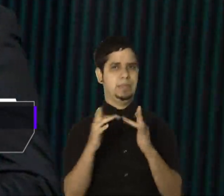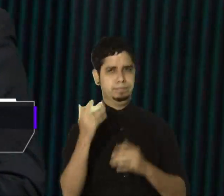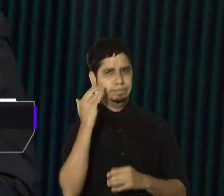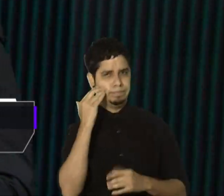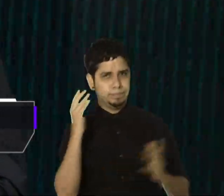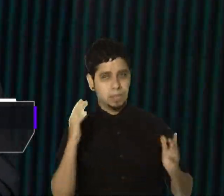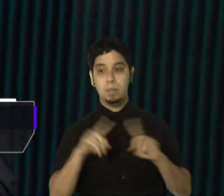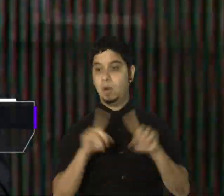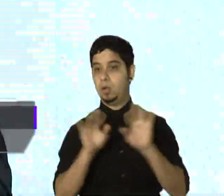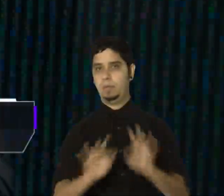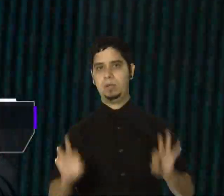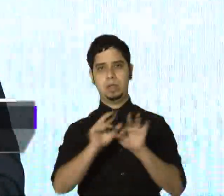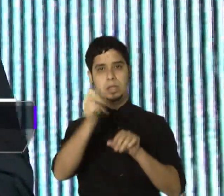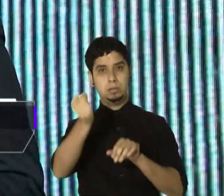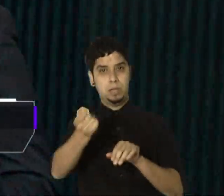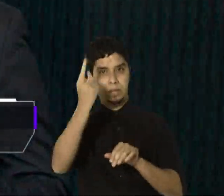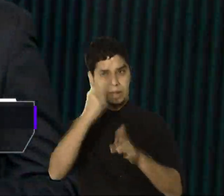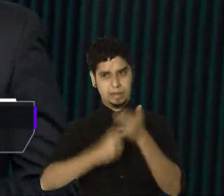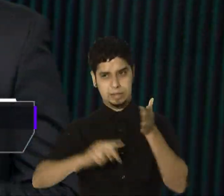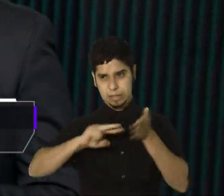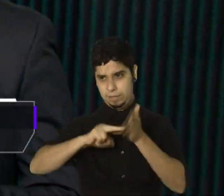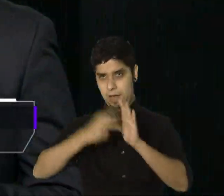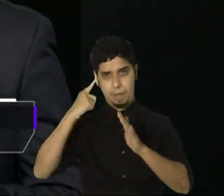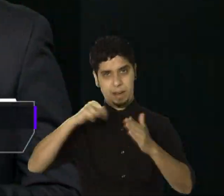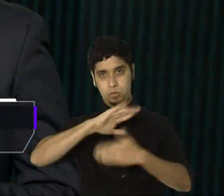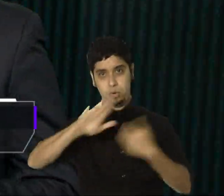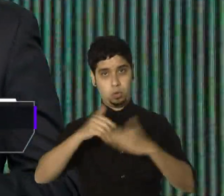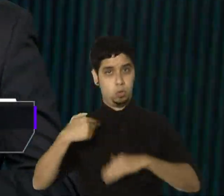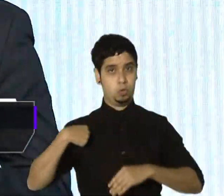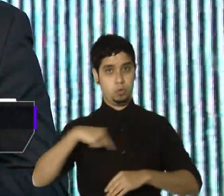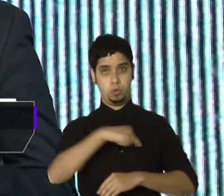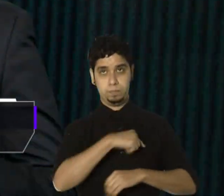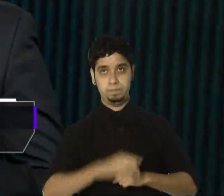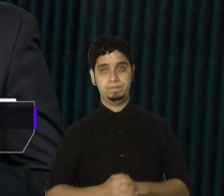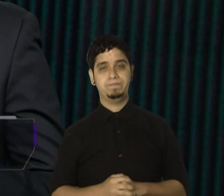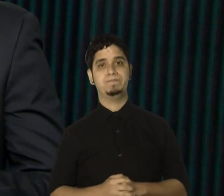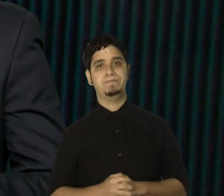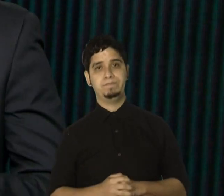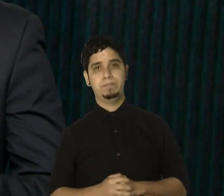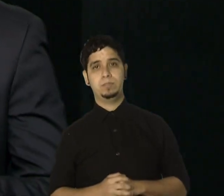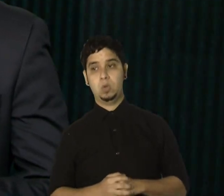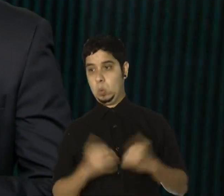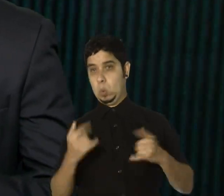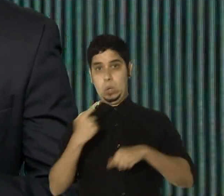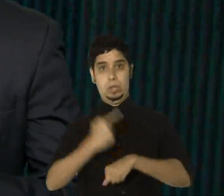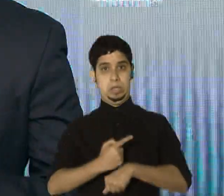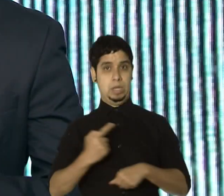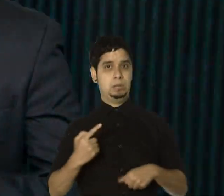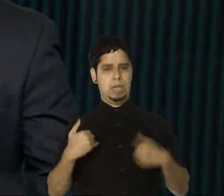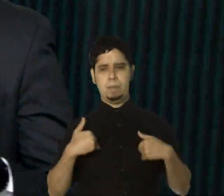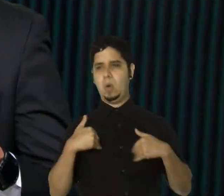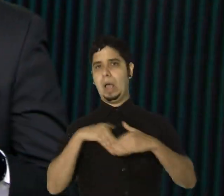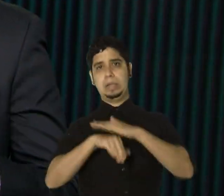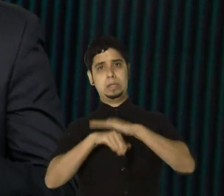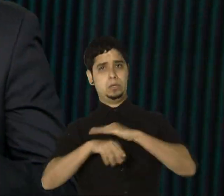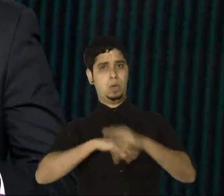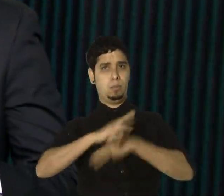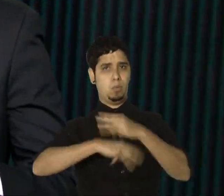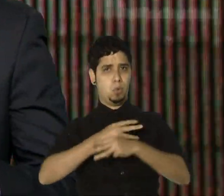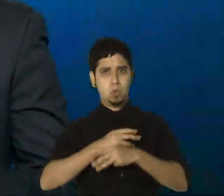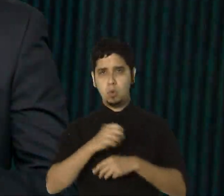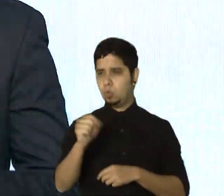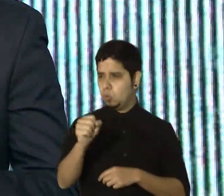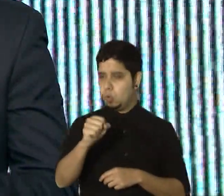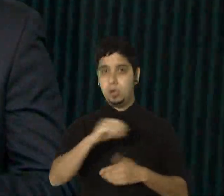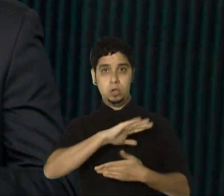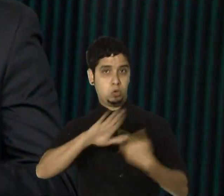lo que eso conlleva y lo que eso significa para todos nosotros. Las transacciones de hoy en día nos dan el acceso al mundo y todo lo